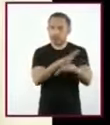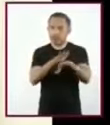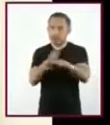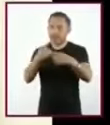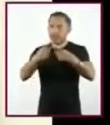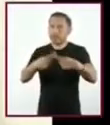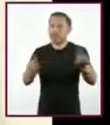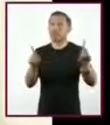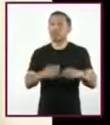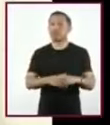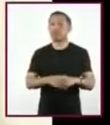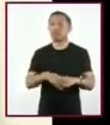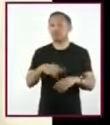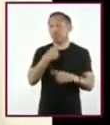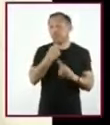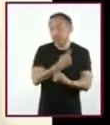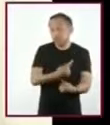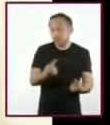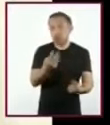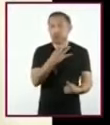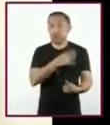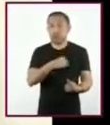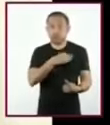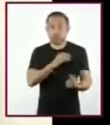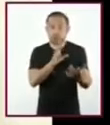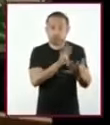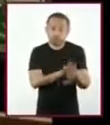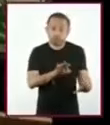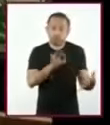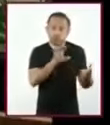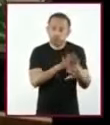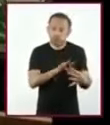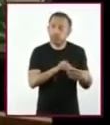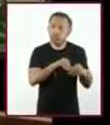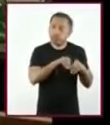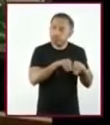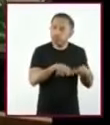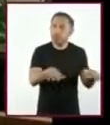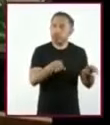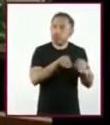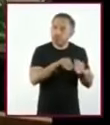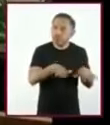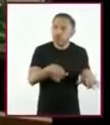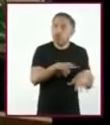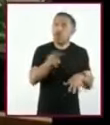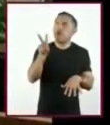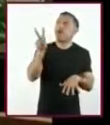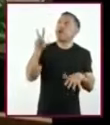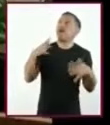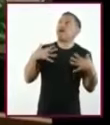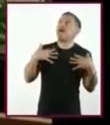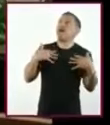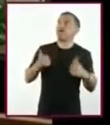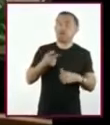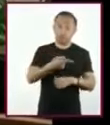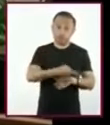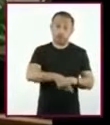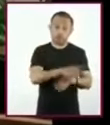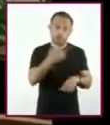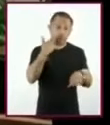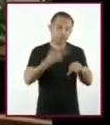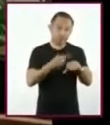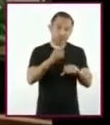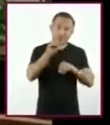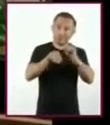irlos, digamos, informando, pero a la vez que comprendan que ellos son parte de la solución. Claro. Y abran su corazón para